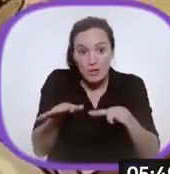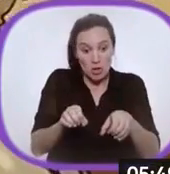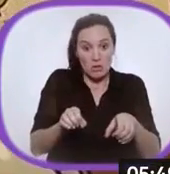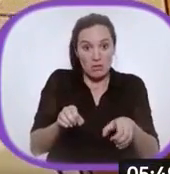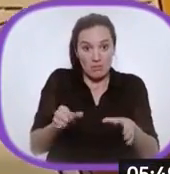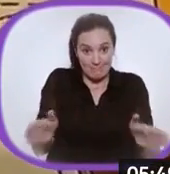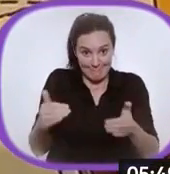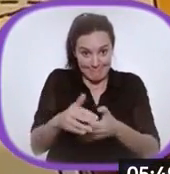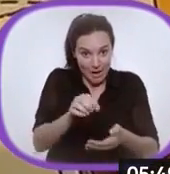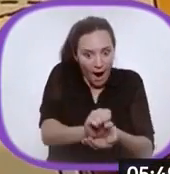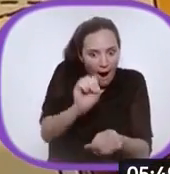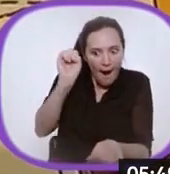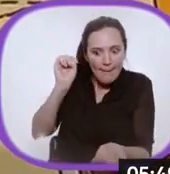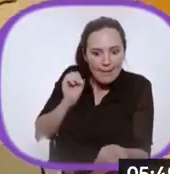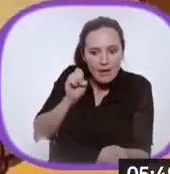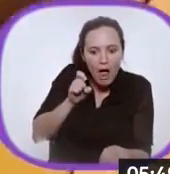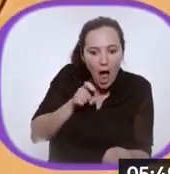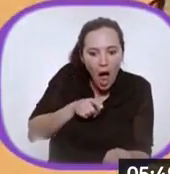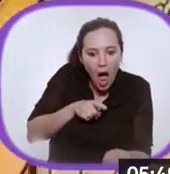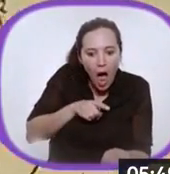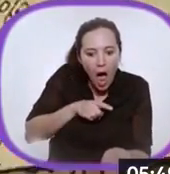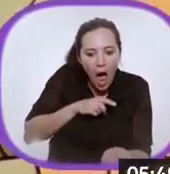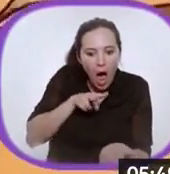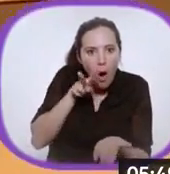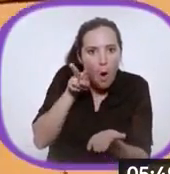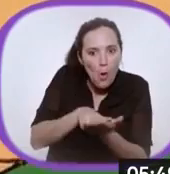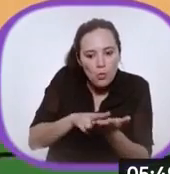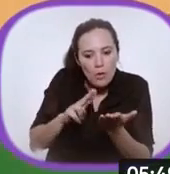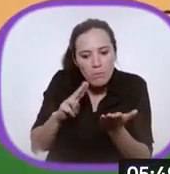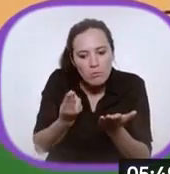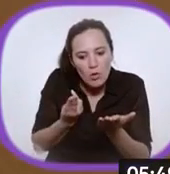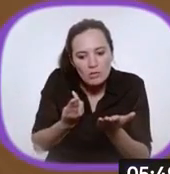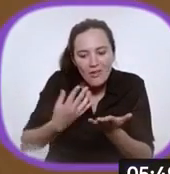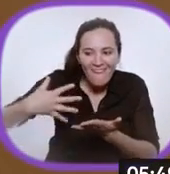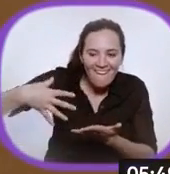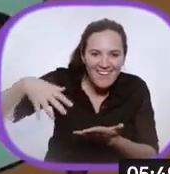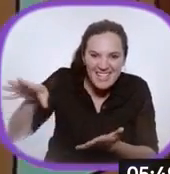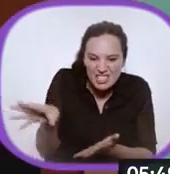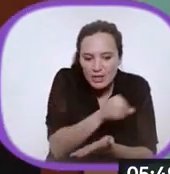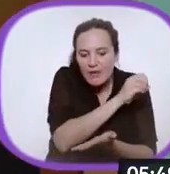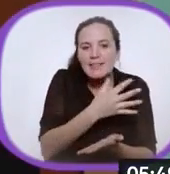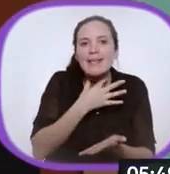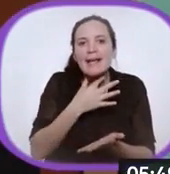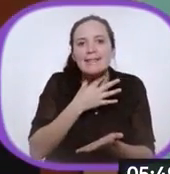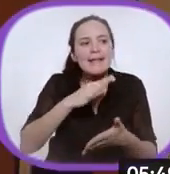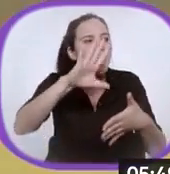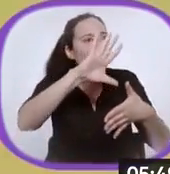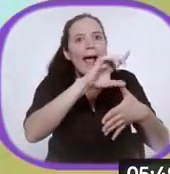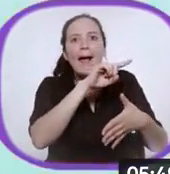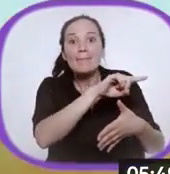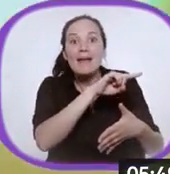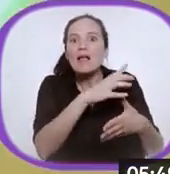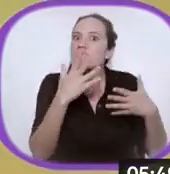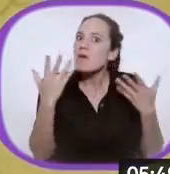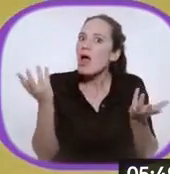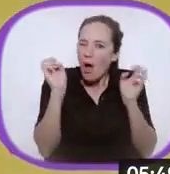Los extranjeros se llevarán el cuerpo del Inca a su lejana tierra, pero la maldición divina los seguirá donde